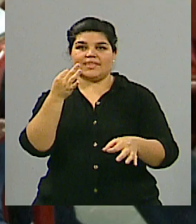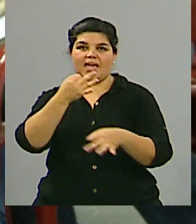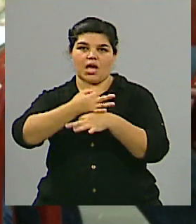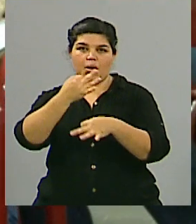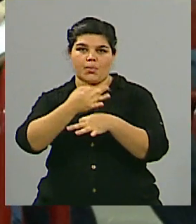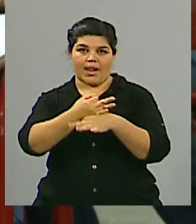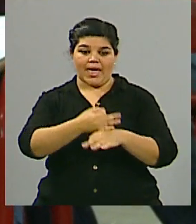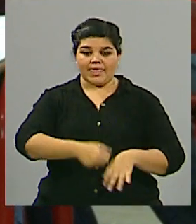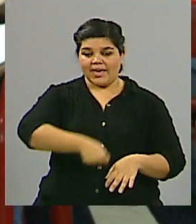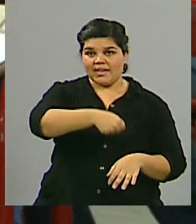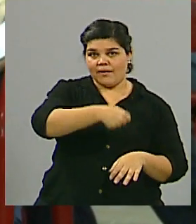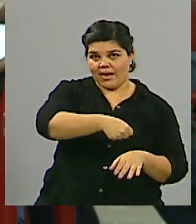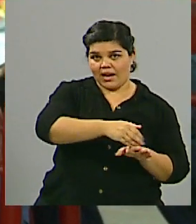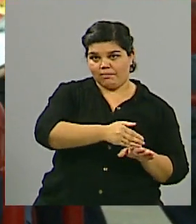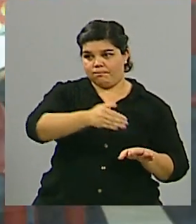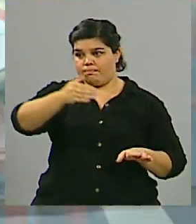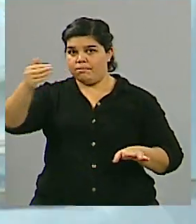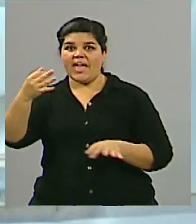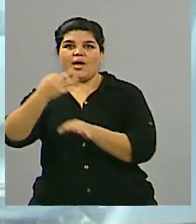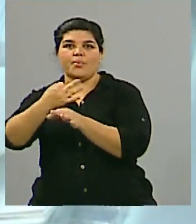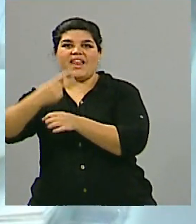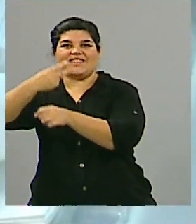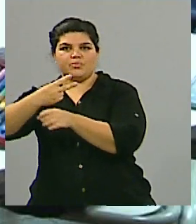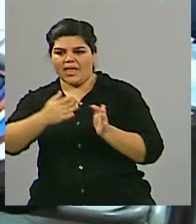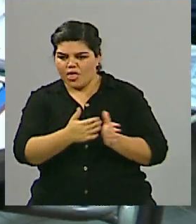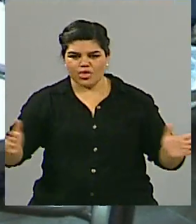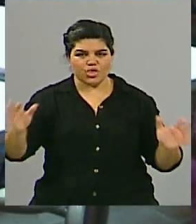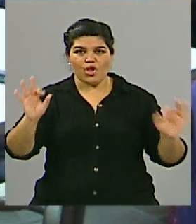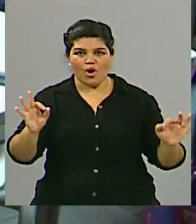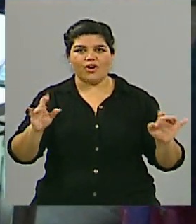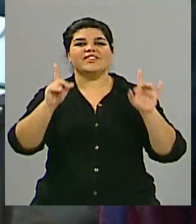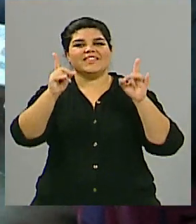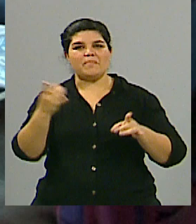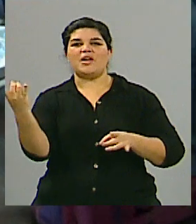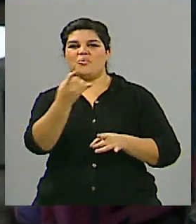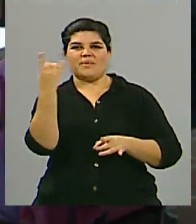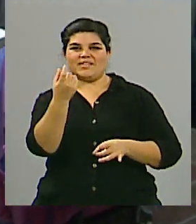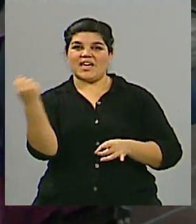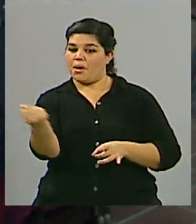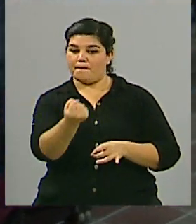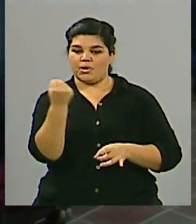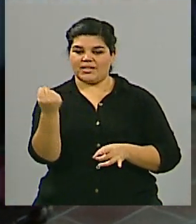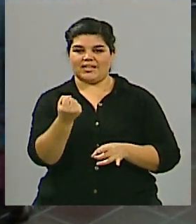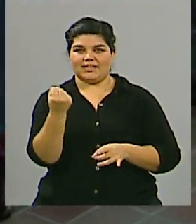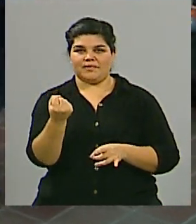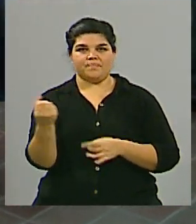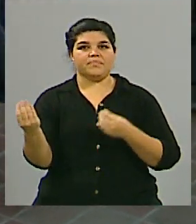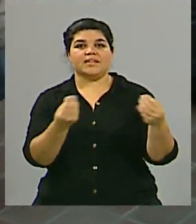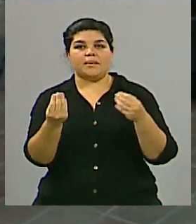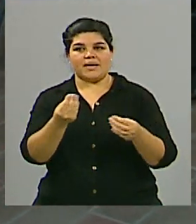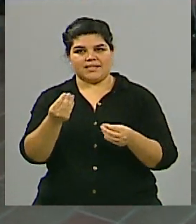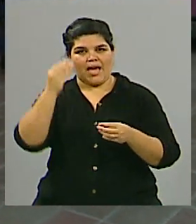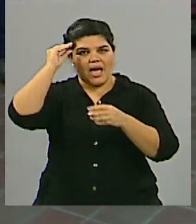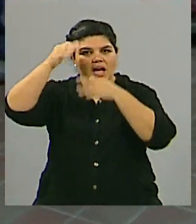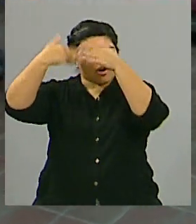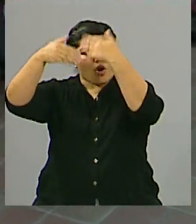el nivel inicial hasta la escuela secundaria y también continúan en la universidad. Entonces hay un eje fuerte que es el de la formación. Sí. ¿La